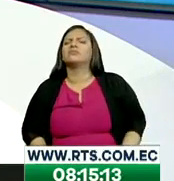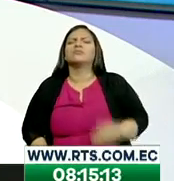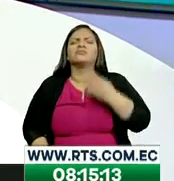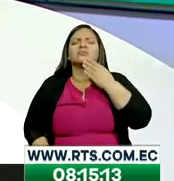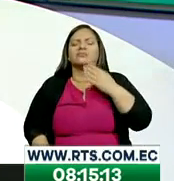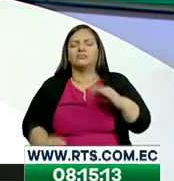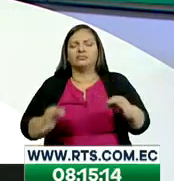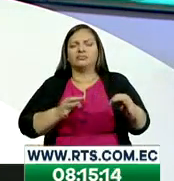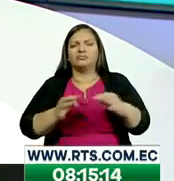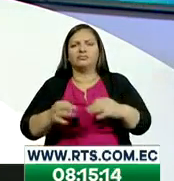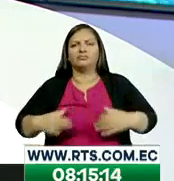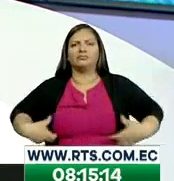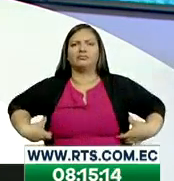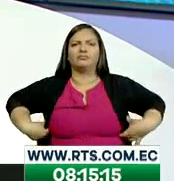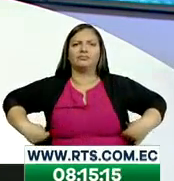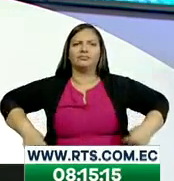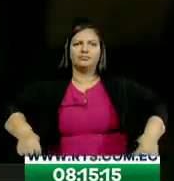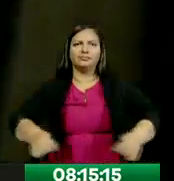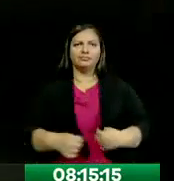en ese caso.